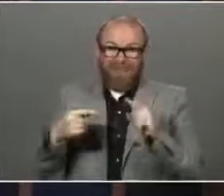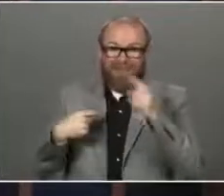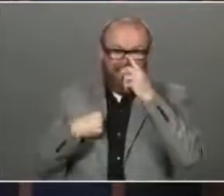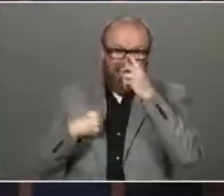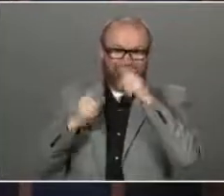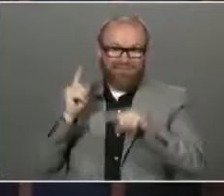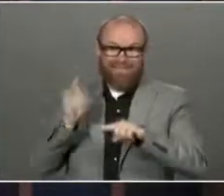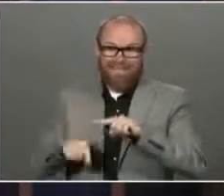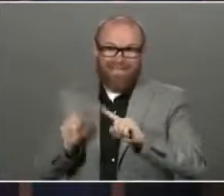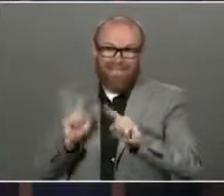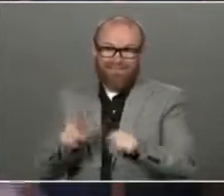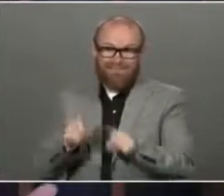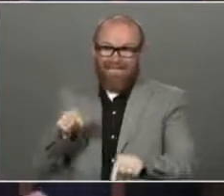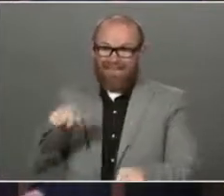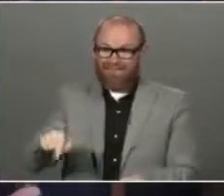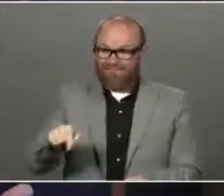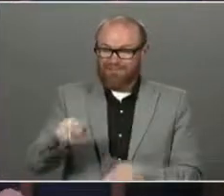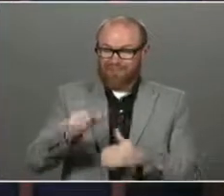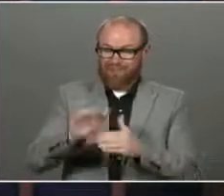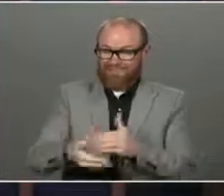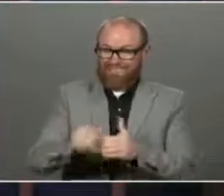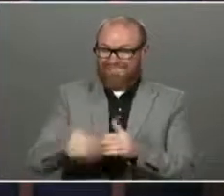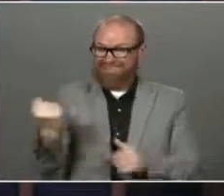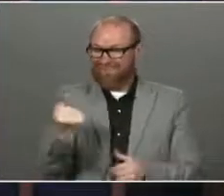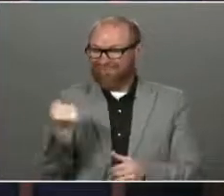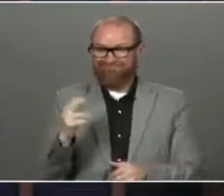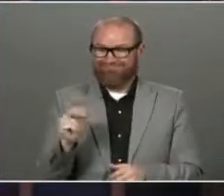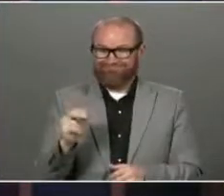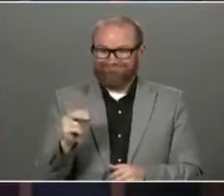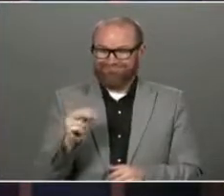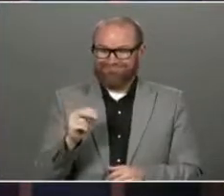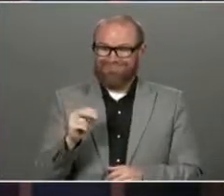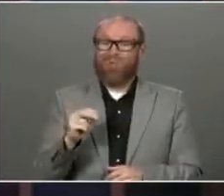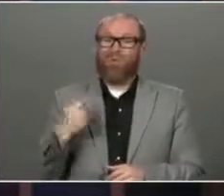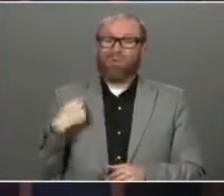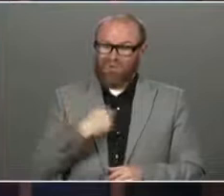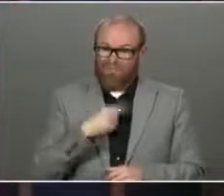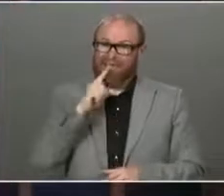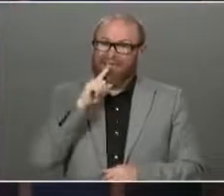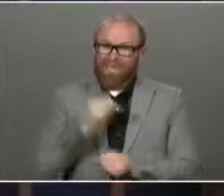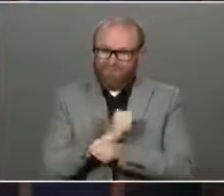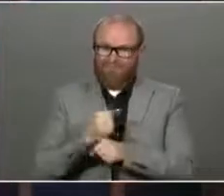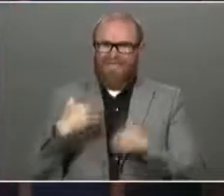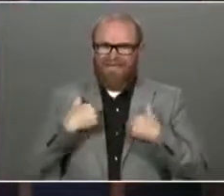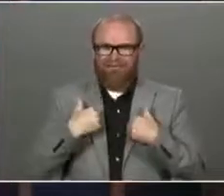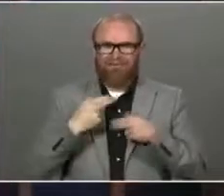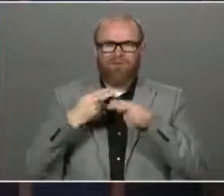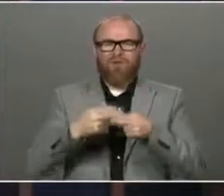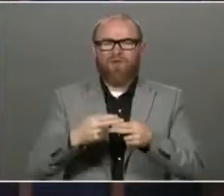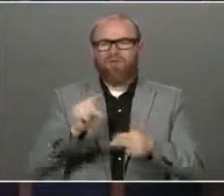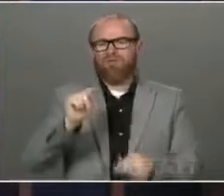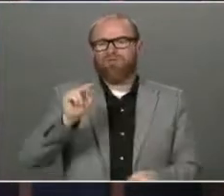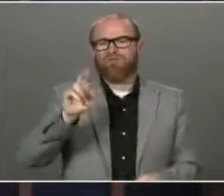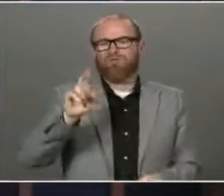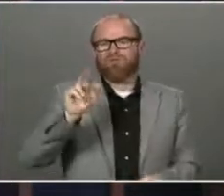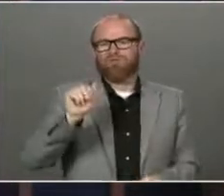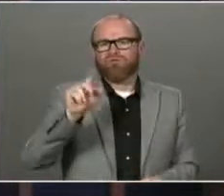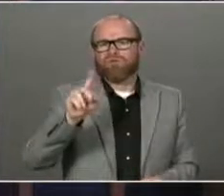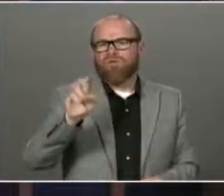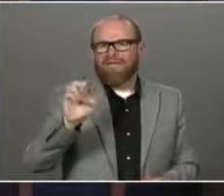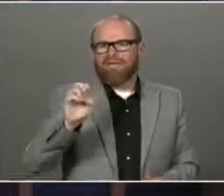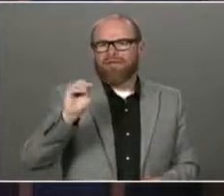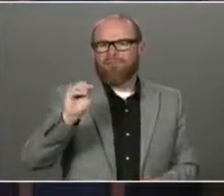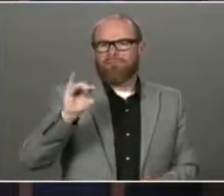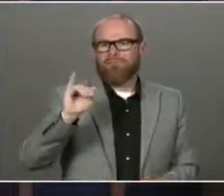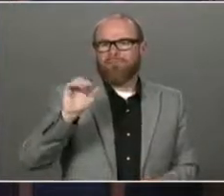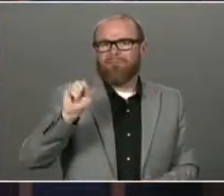a la convención el sábado, no porque no quiero, simplemente lo opuesto. De hecho, tuvimos una misión de